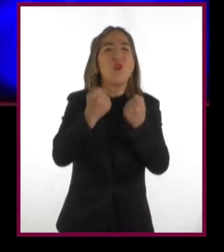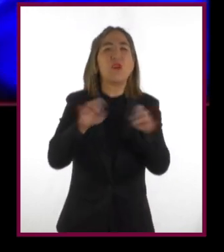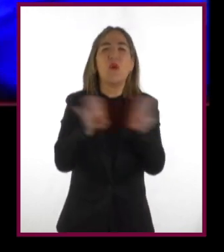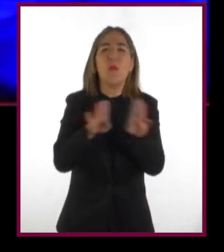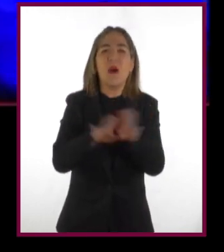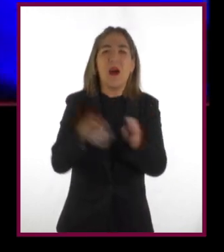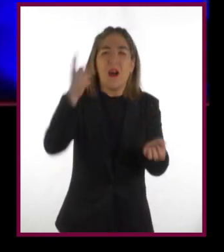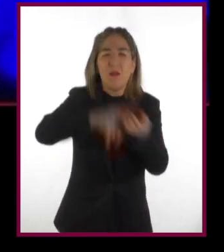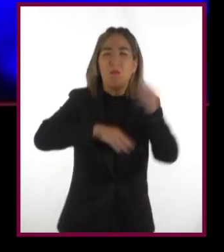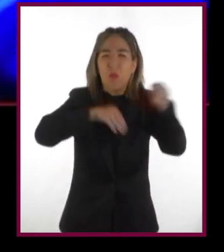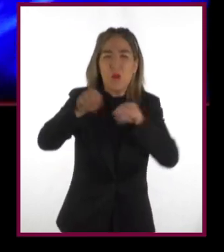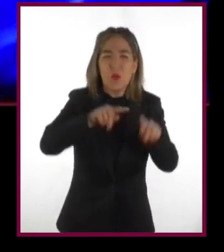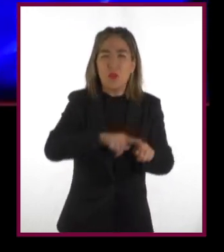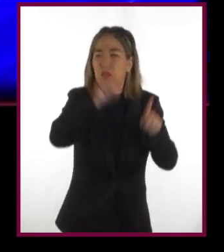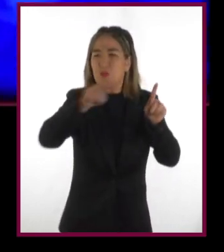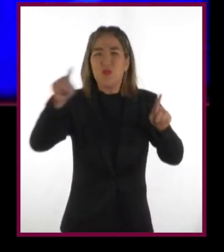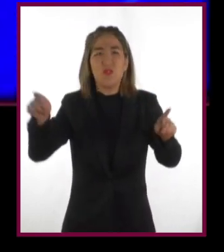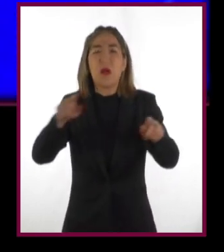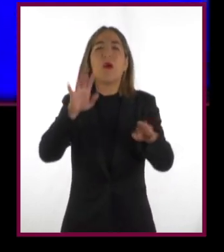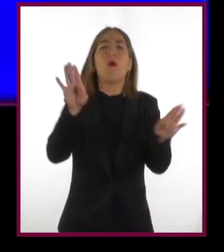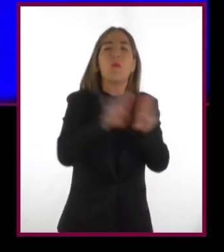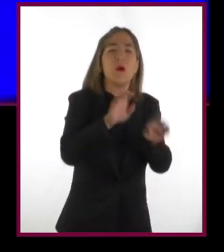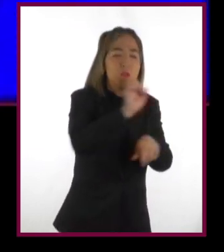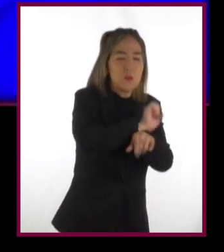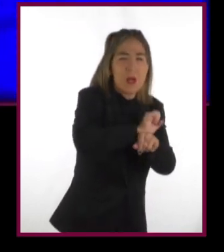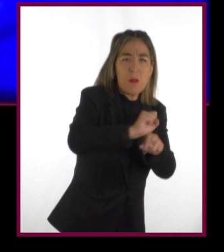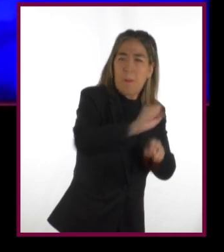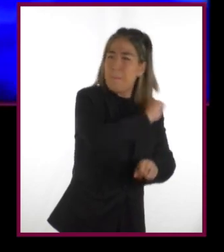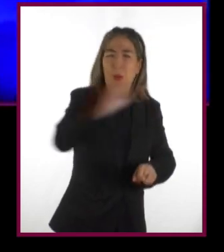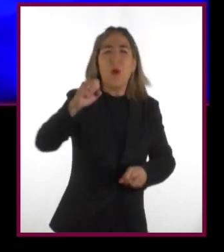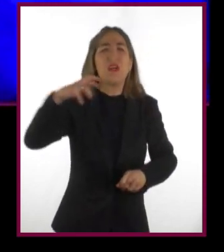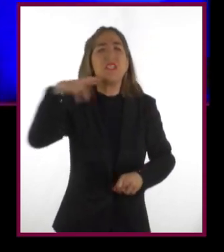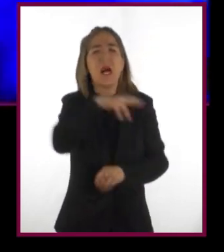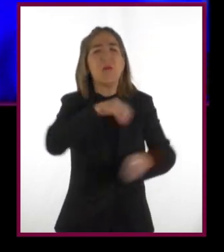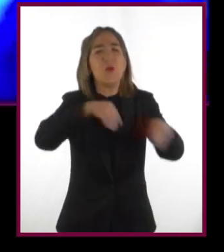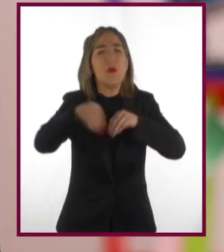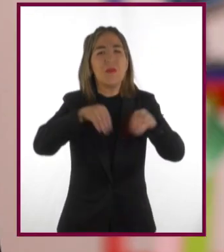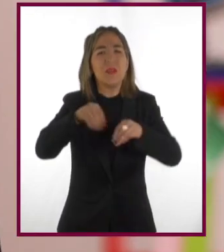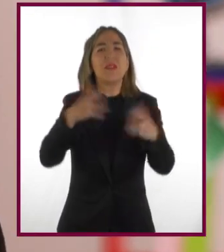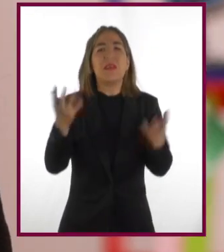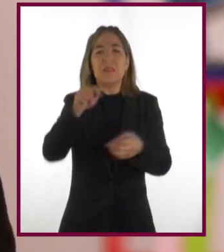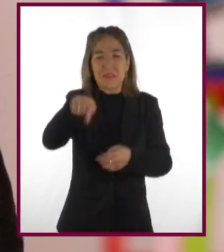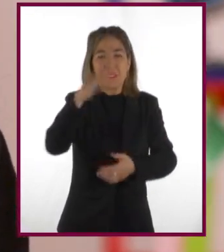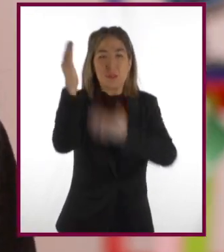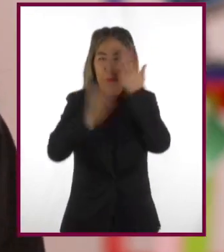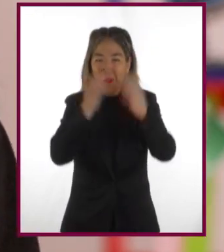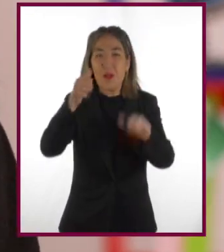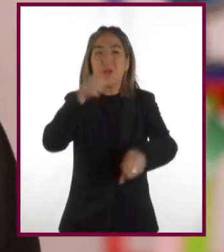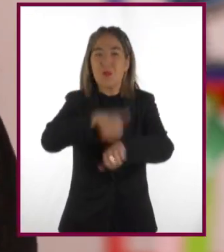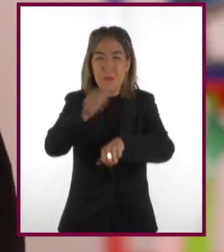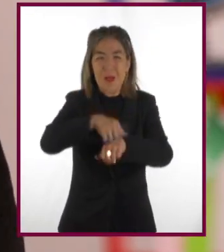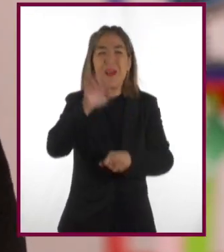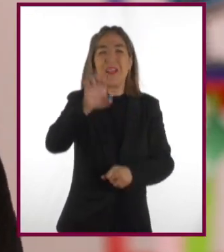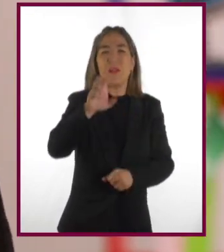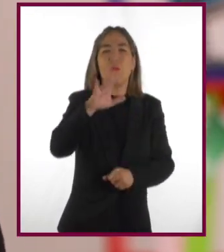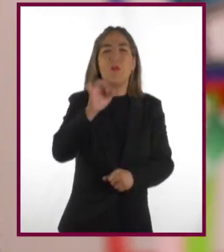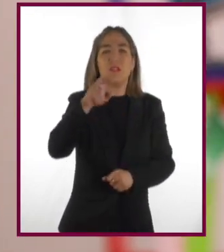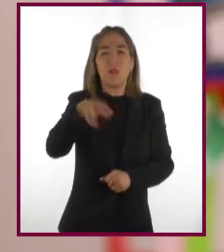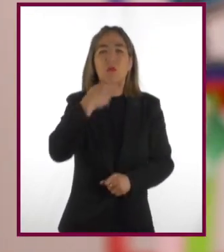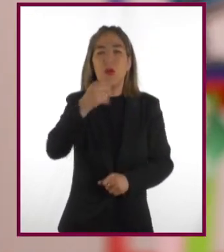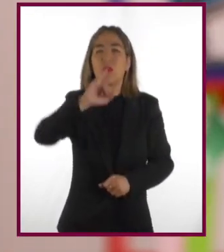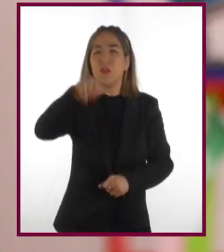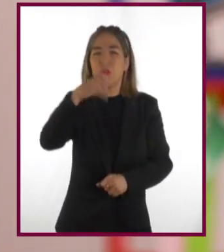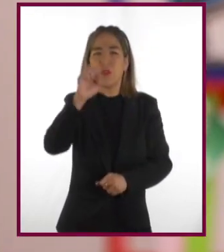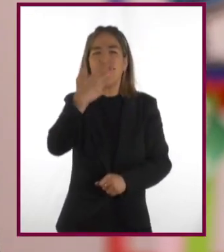matemática rigurosa de cómo un fluido pasa de tener un flujo regular a uno turbulento. En su estudio sobre las ecuaciones de Navier-Stokes,